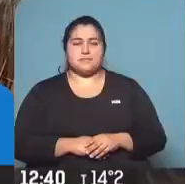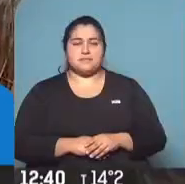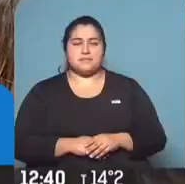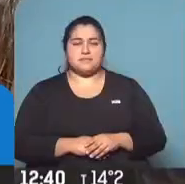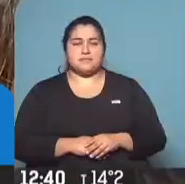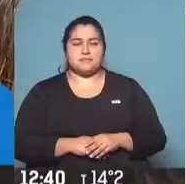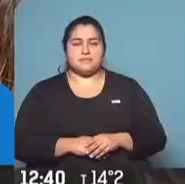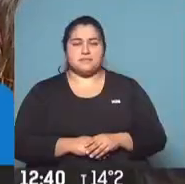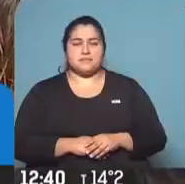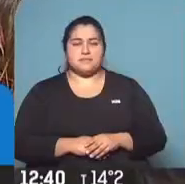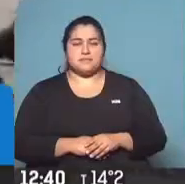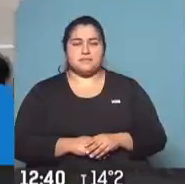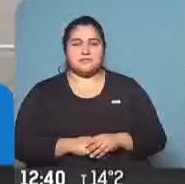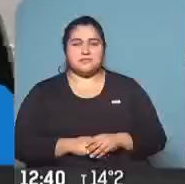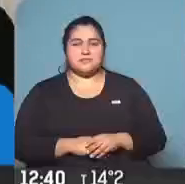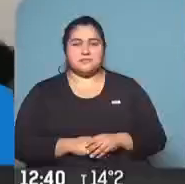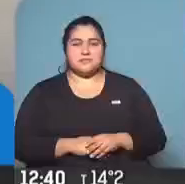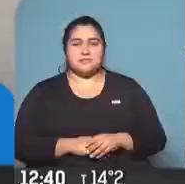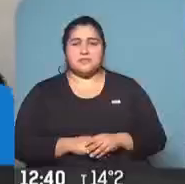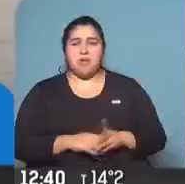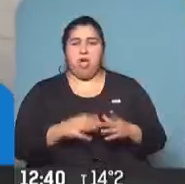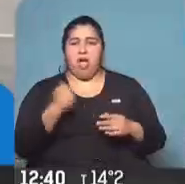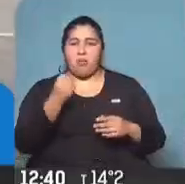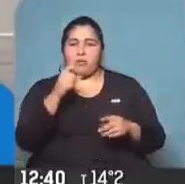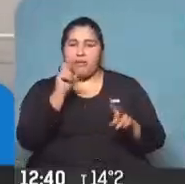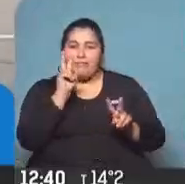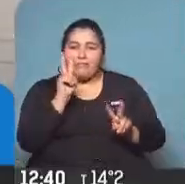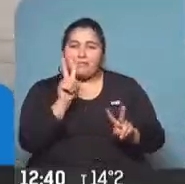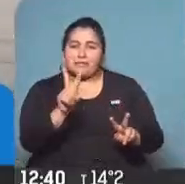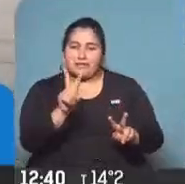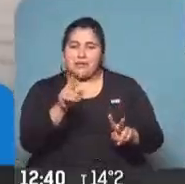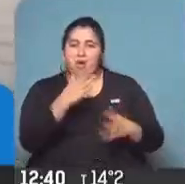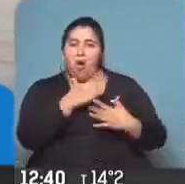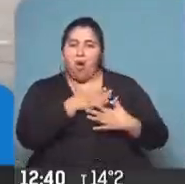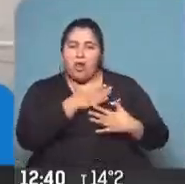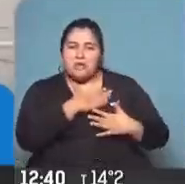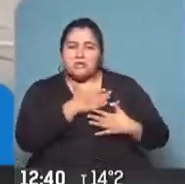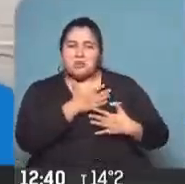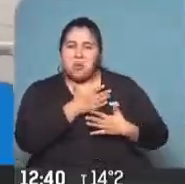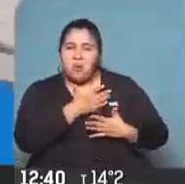vamos manteniendo atentas nuestras miradas nuestro corazón